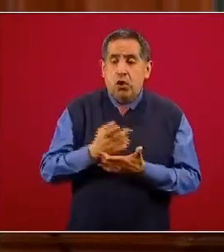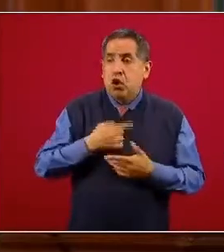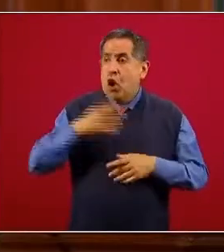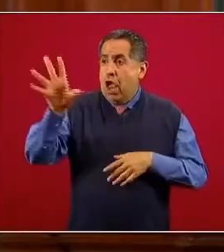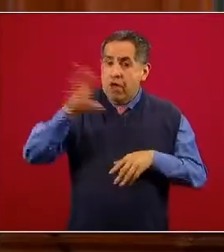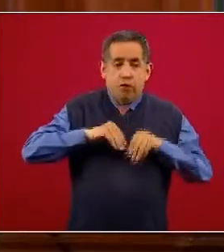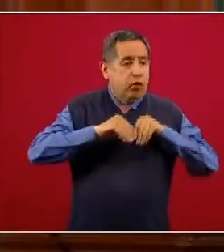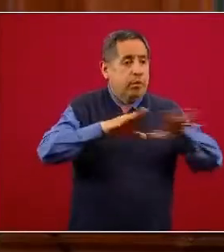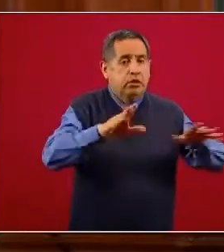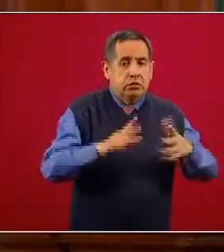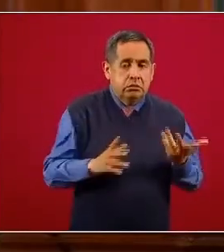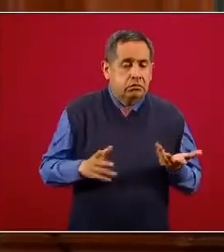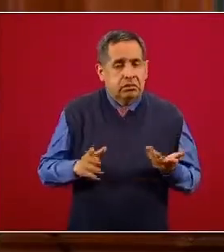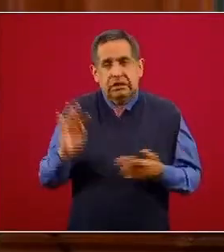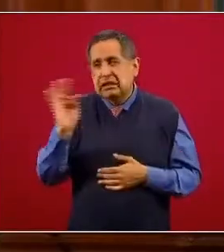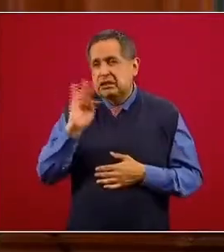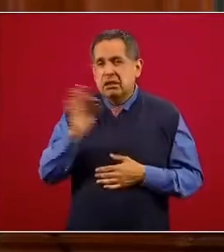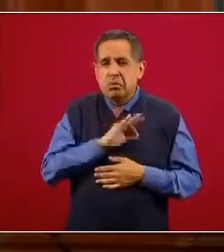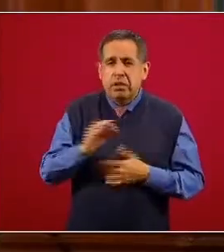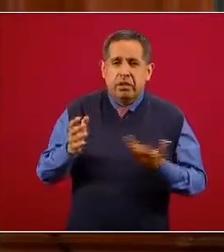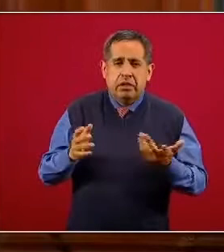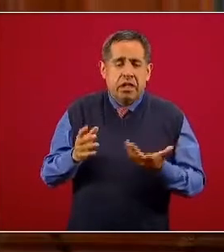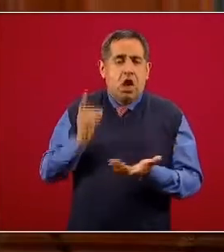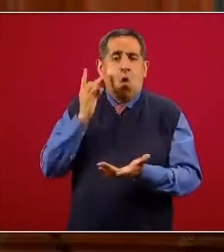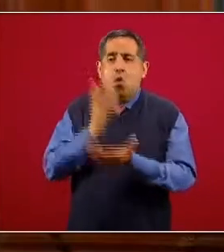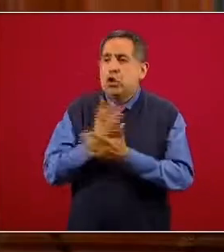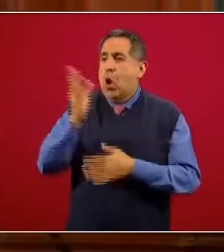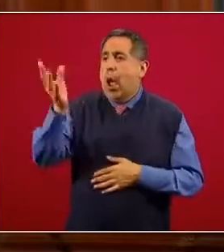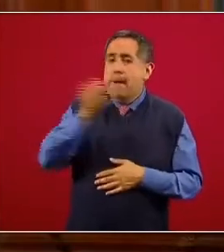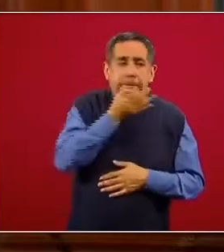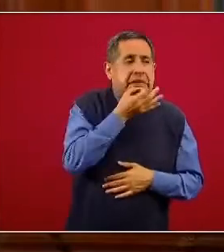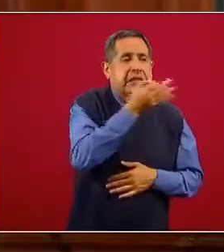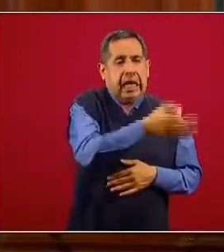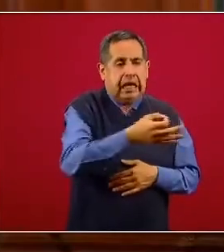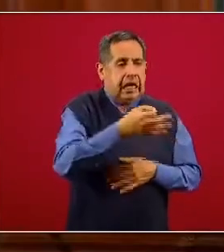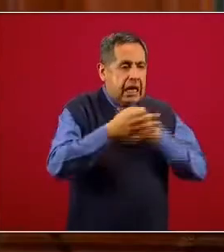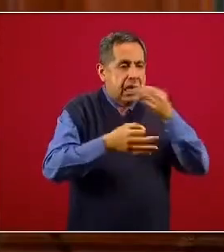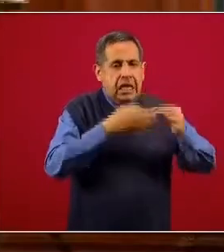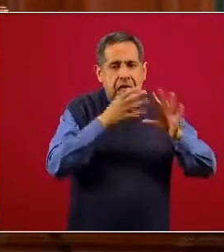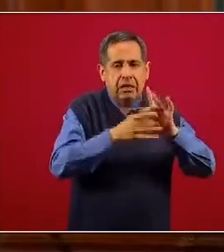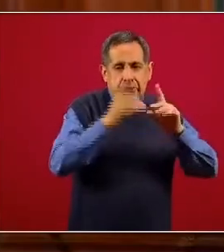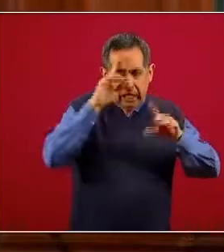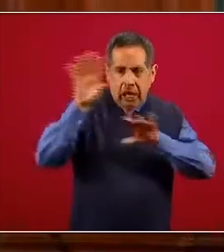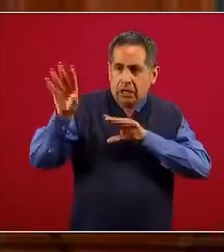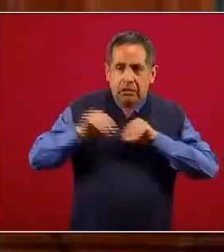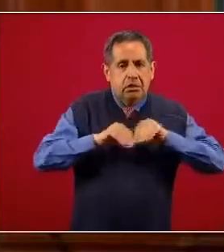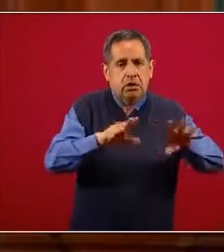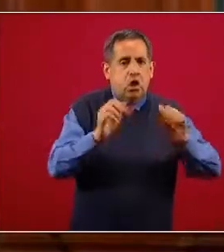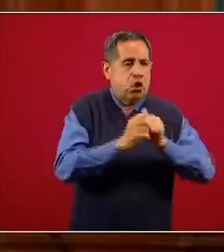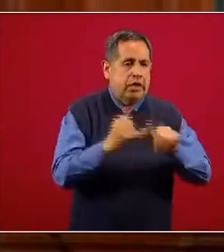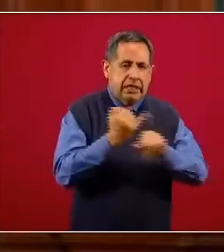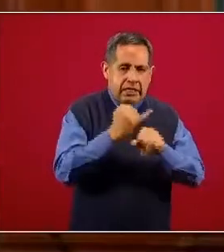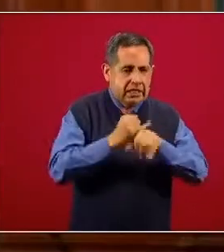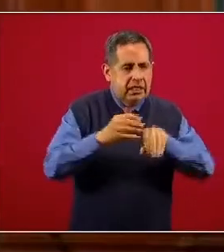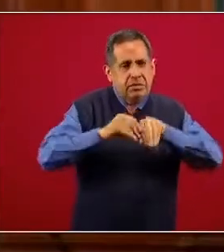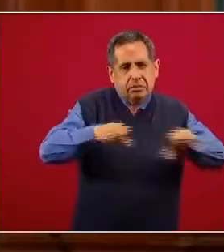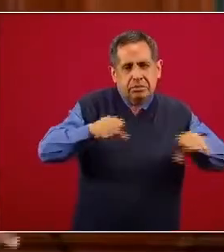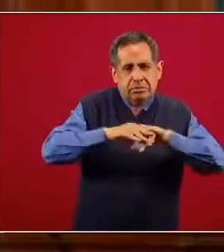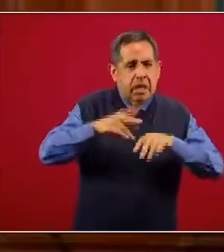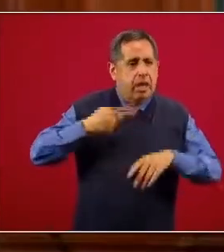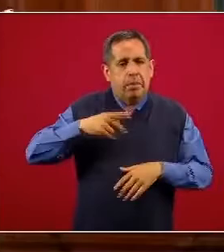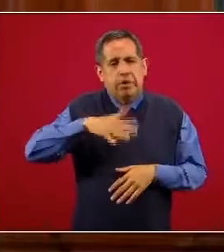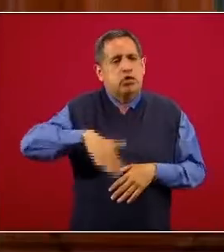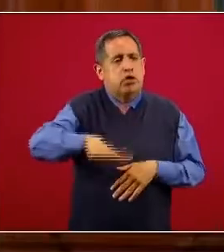comunicación, donde probablemente somos el único mensaje que tenemos la posibilidad de conectarnos a Internet y hacerle saber a